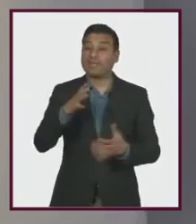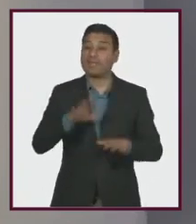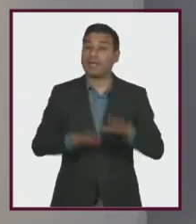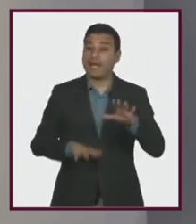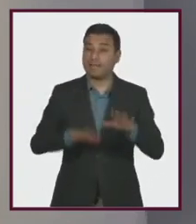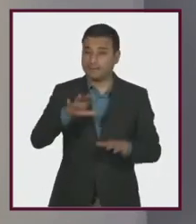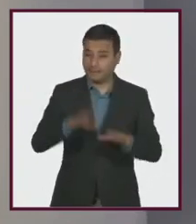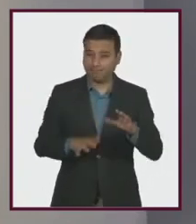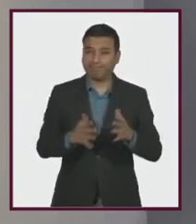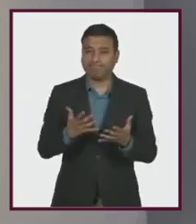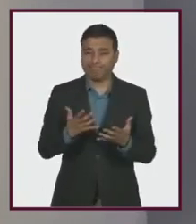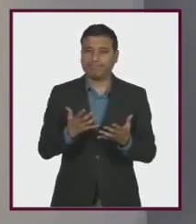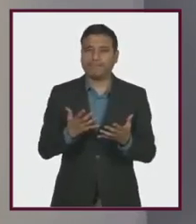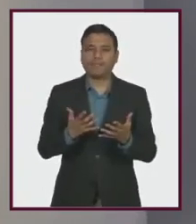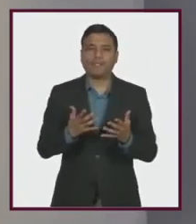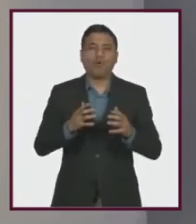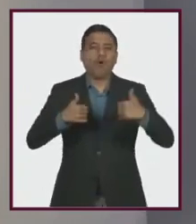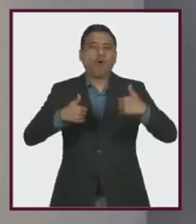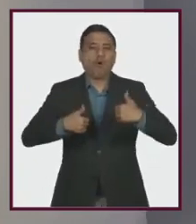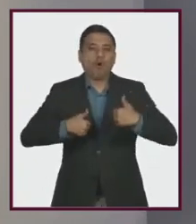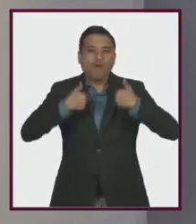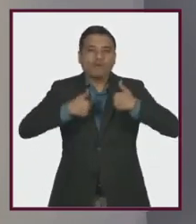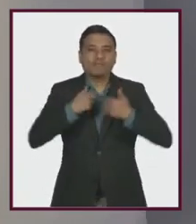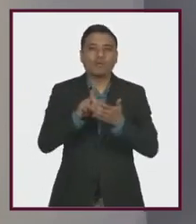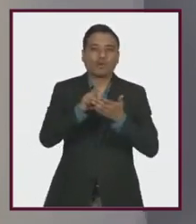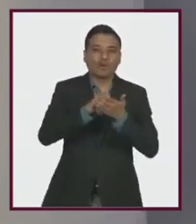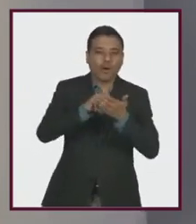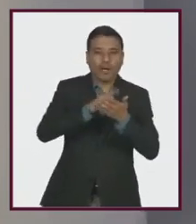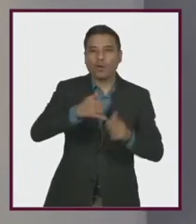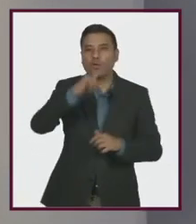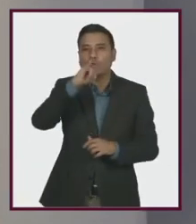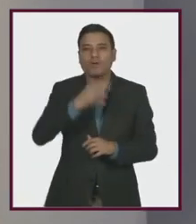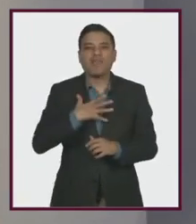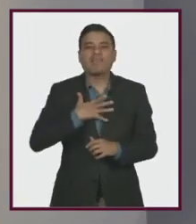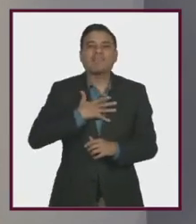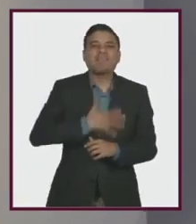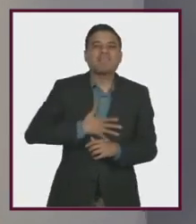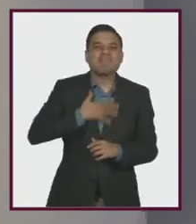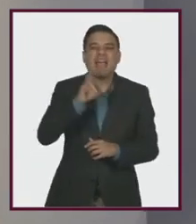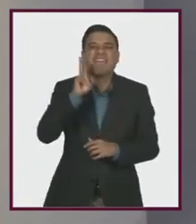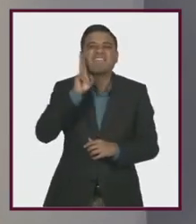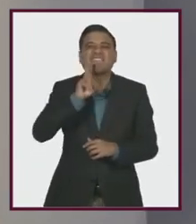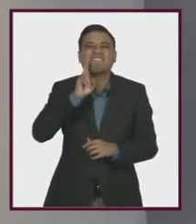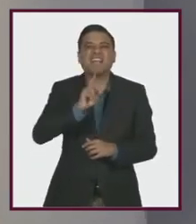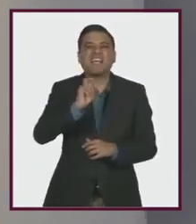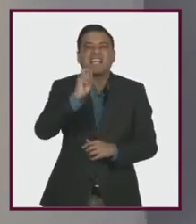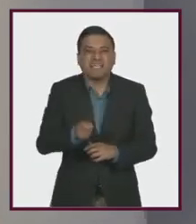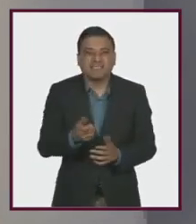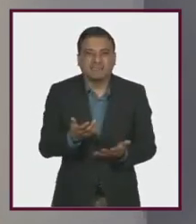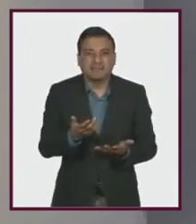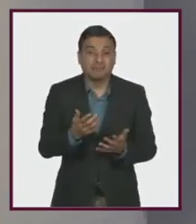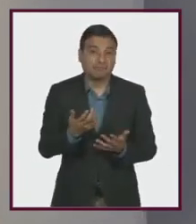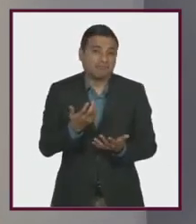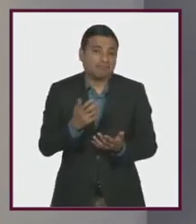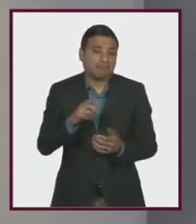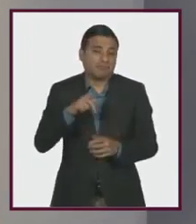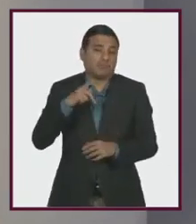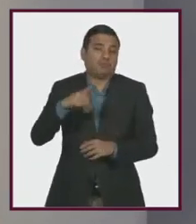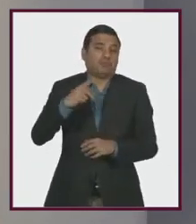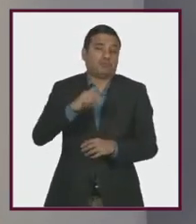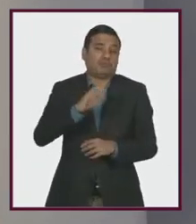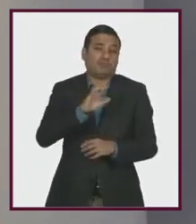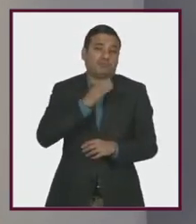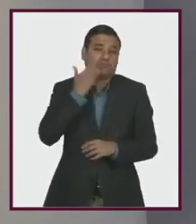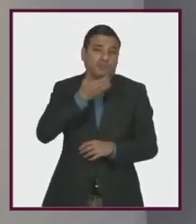partimos de consumos experimentales, pero vale la pena poder identificar hacia dónde llegan, ¿no? Y es una